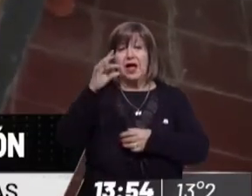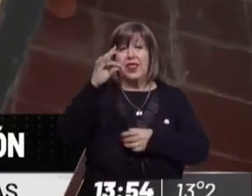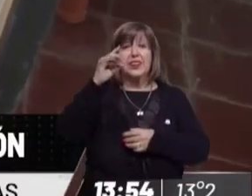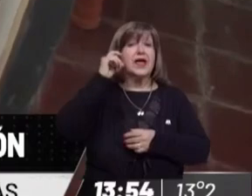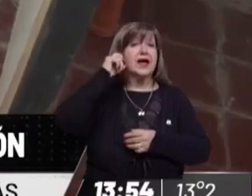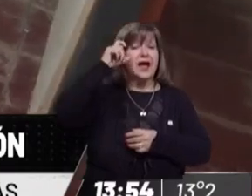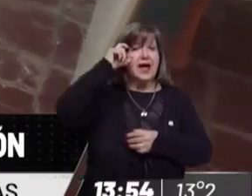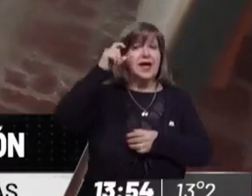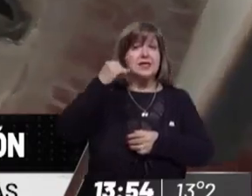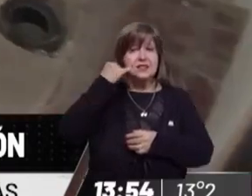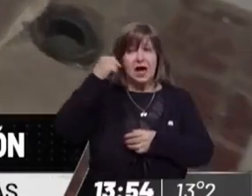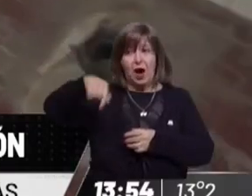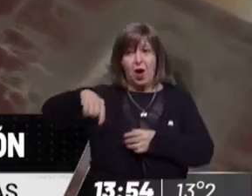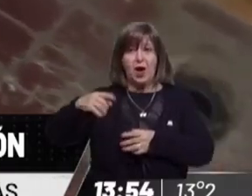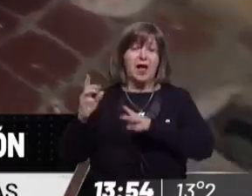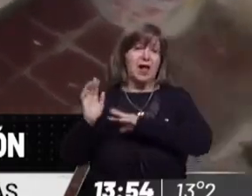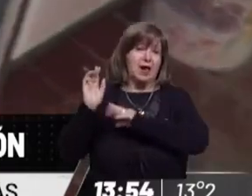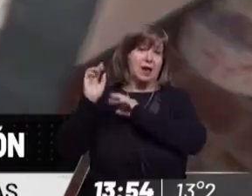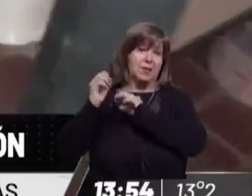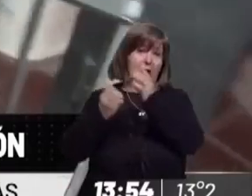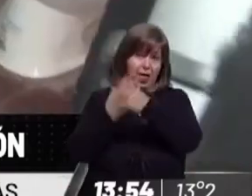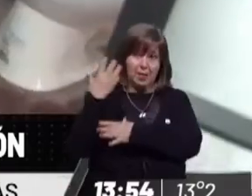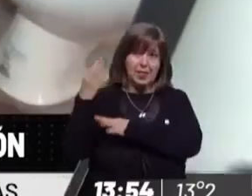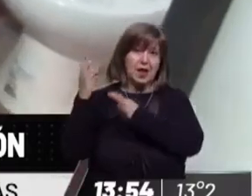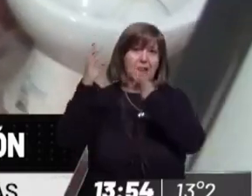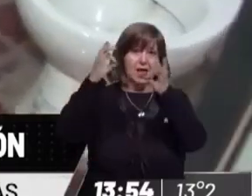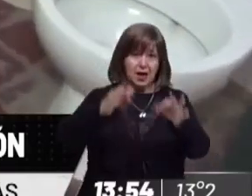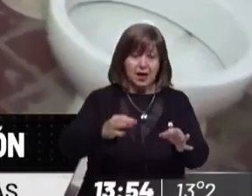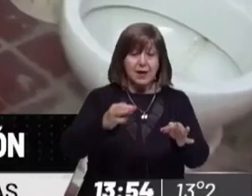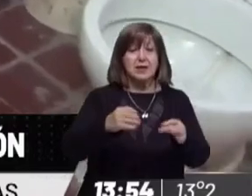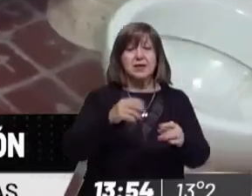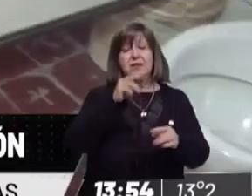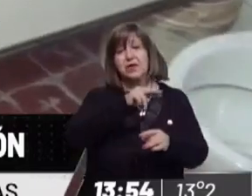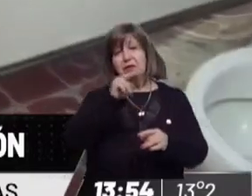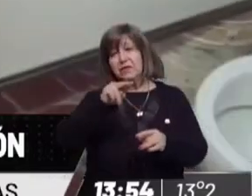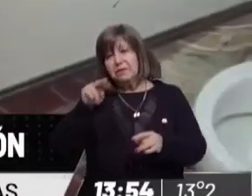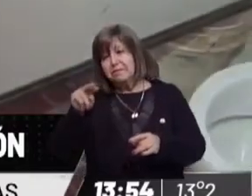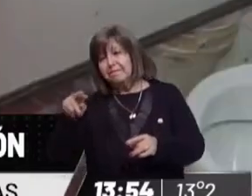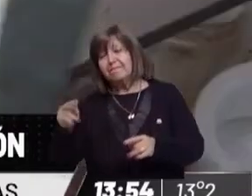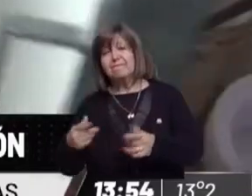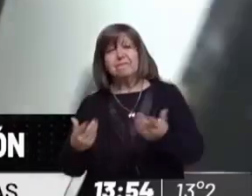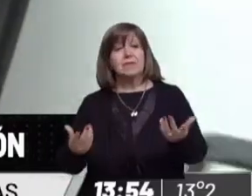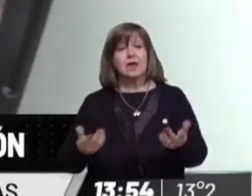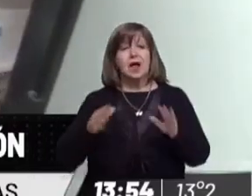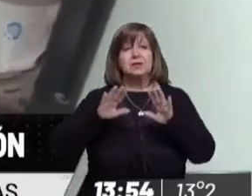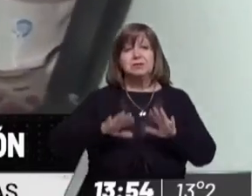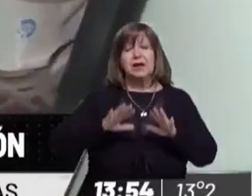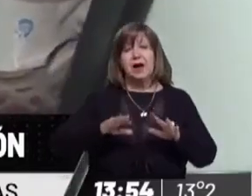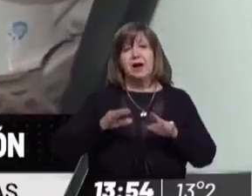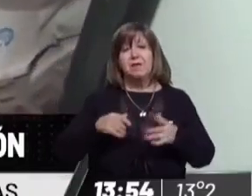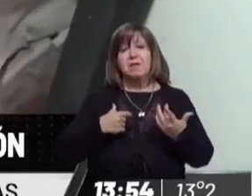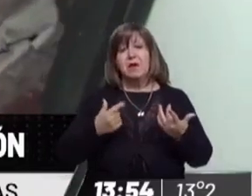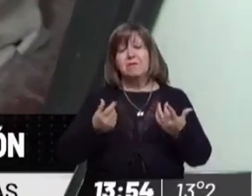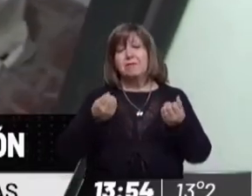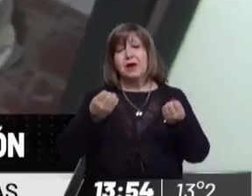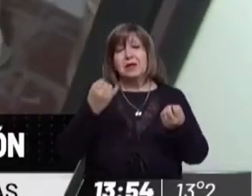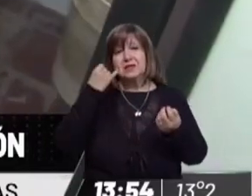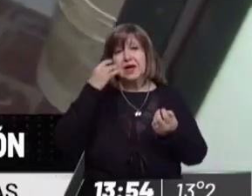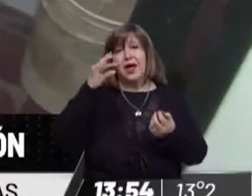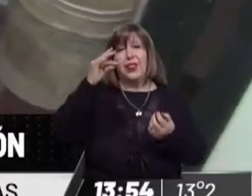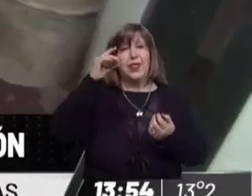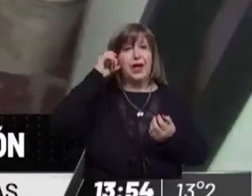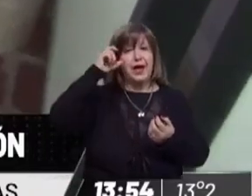infraestructura vino acá esta mañana y lo que van a hacer es directamente reparar el material. Así que lo que se está esperando ahora es que la gente de la